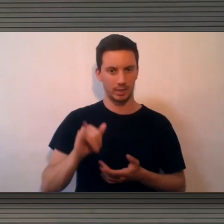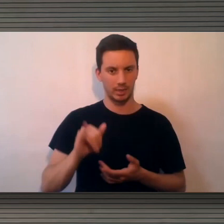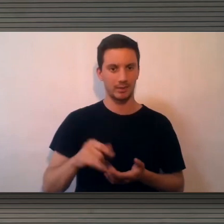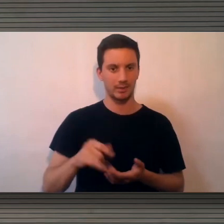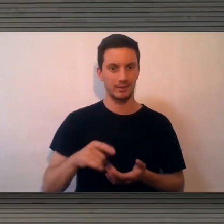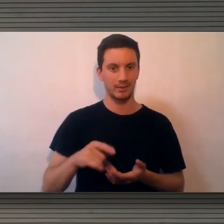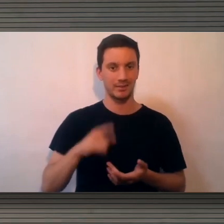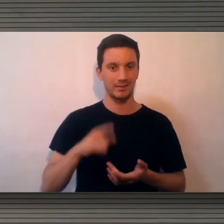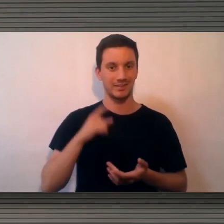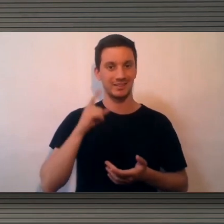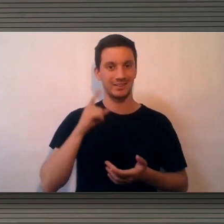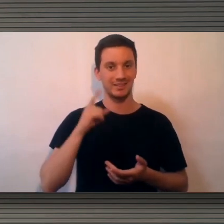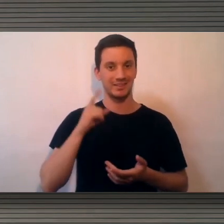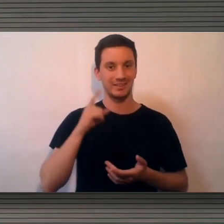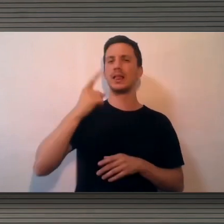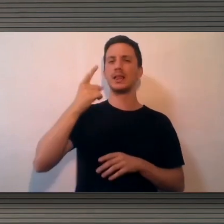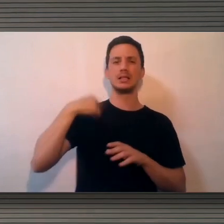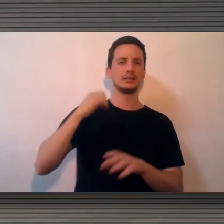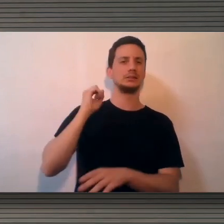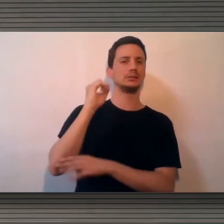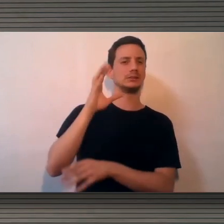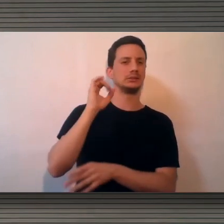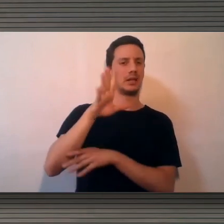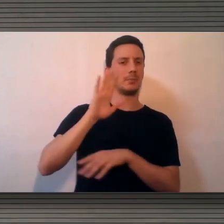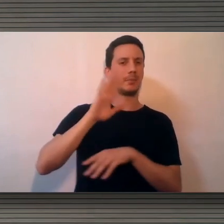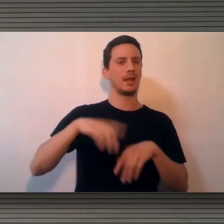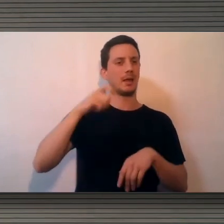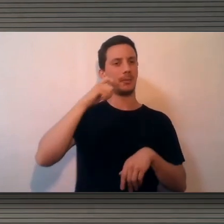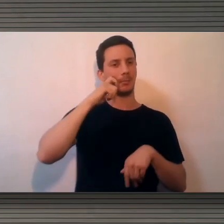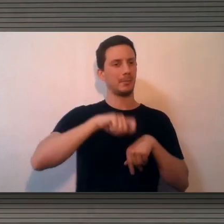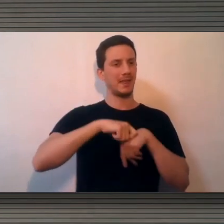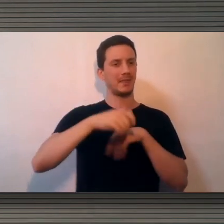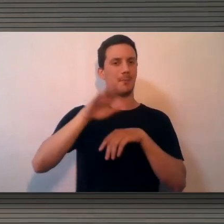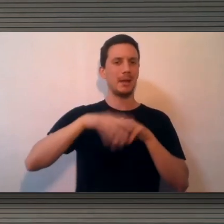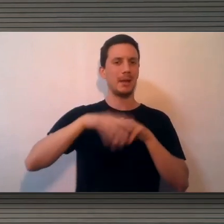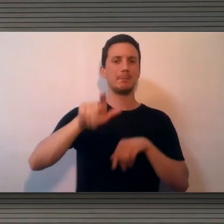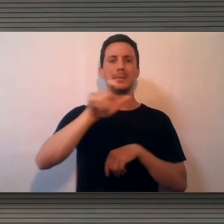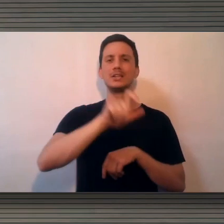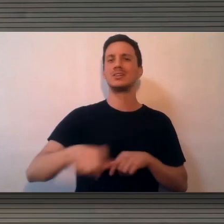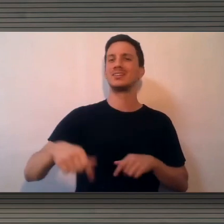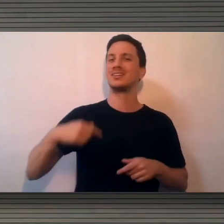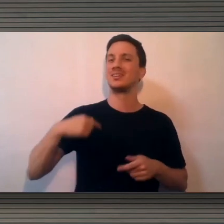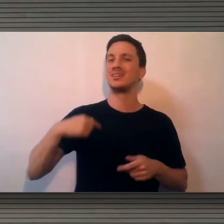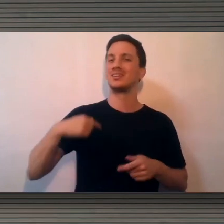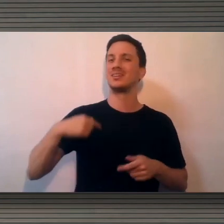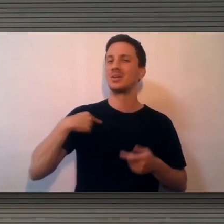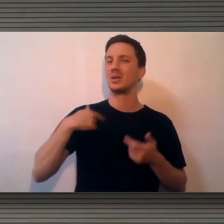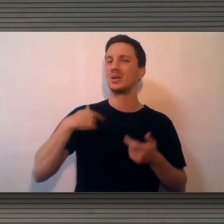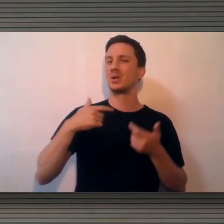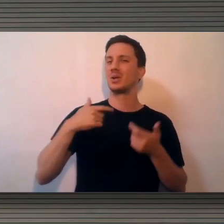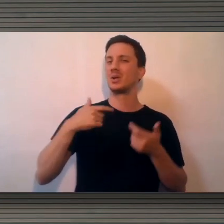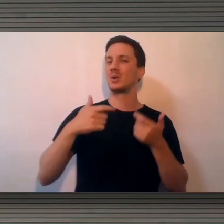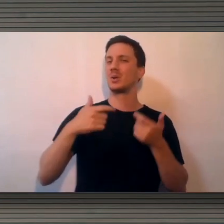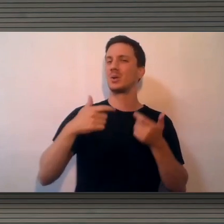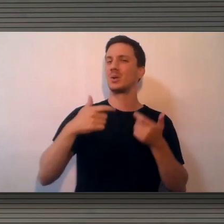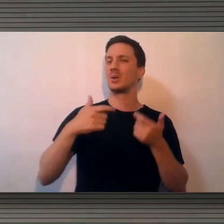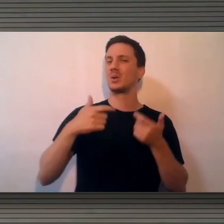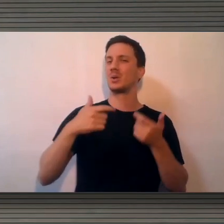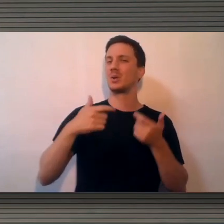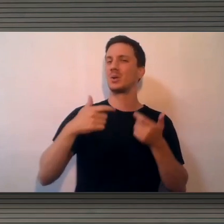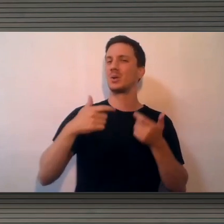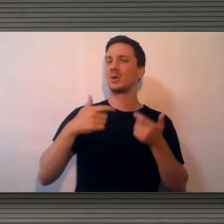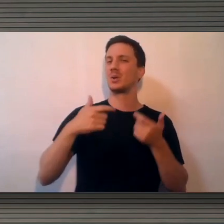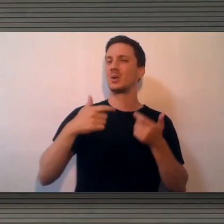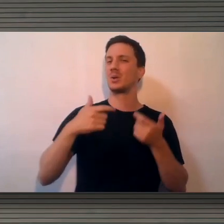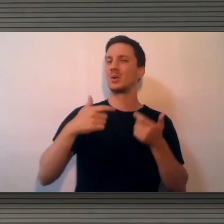de Atopia para papás con dermatitis atópica, que hablamos de este tema normalmente las 3 dermatólogas,